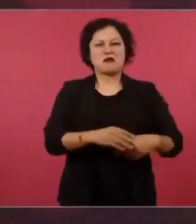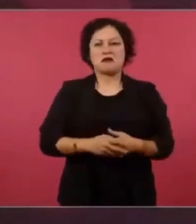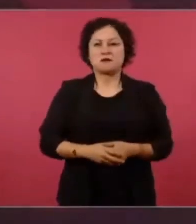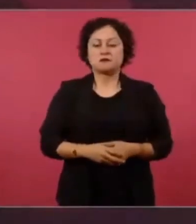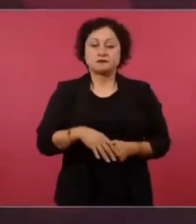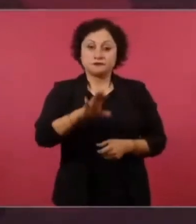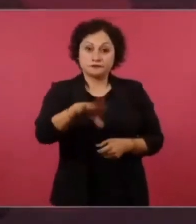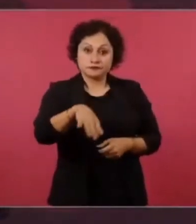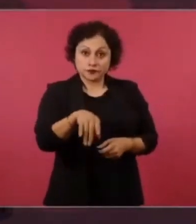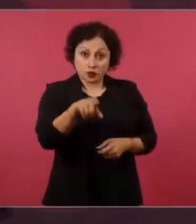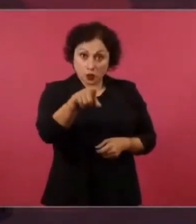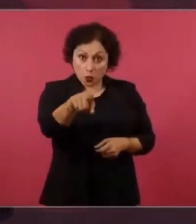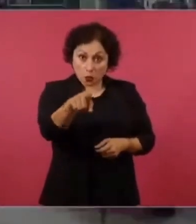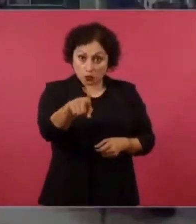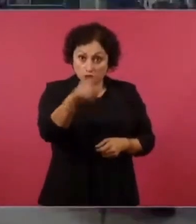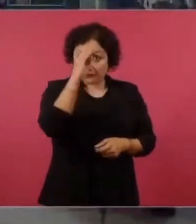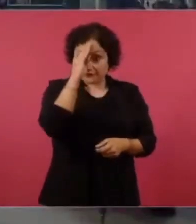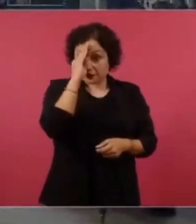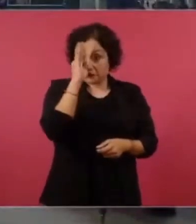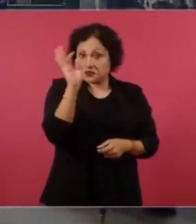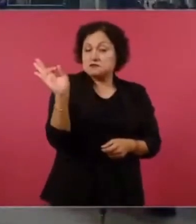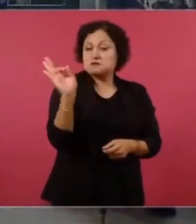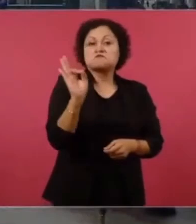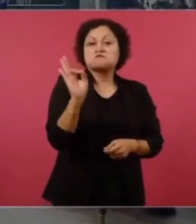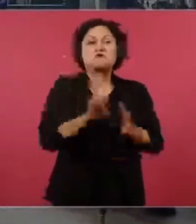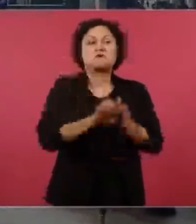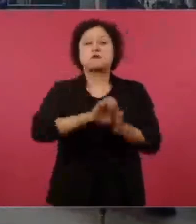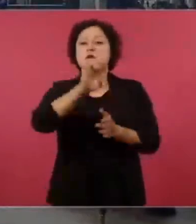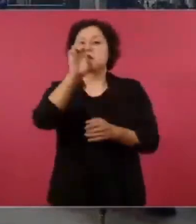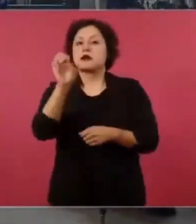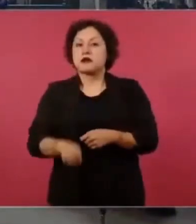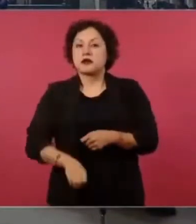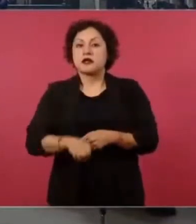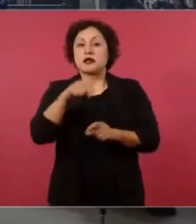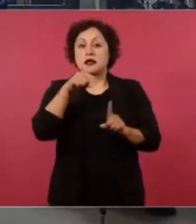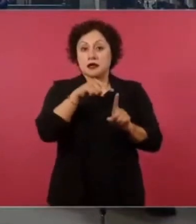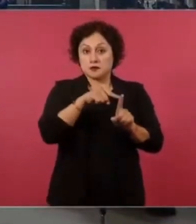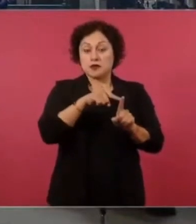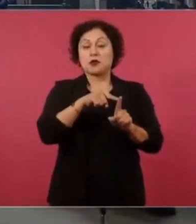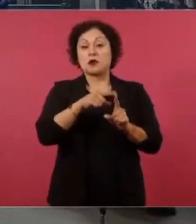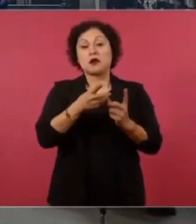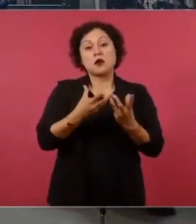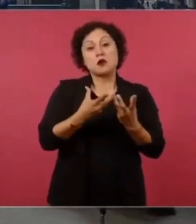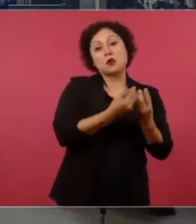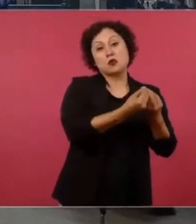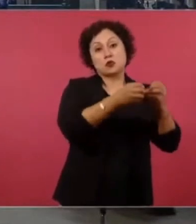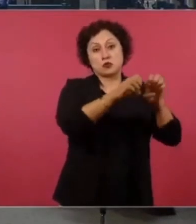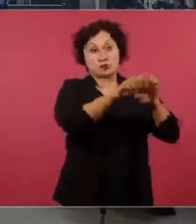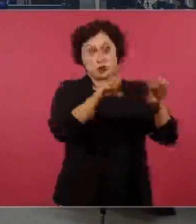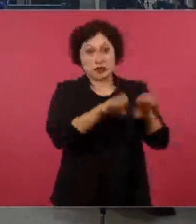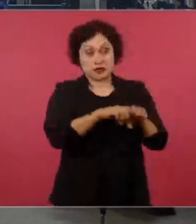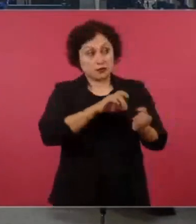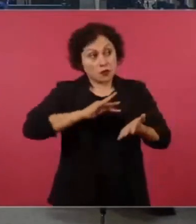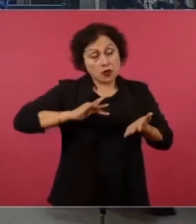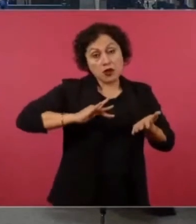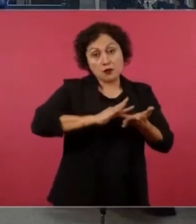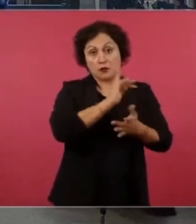¿Descarta que pudiera convertirse, por ejemplo, en un futuro en testigo colaborador o protegido en Estados Unidos? ¿Lo podría hacer?